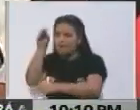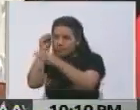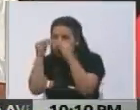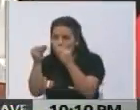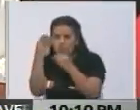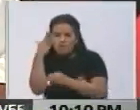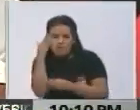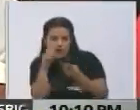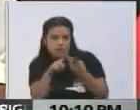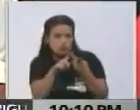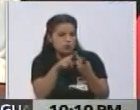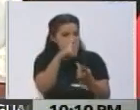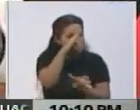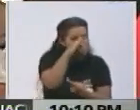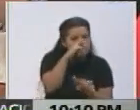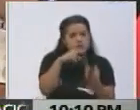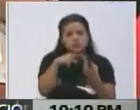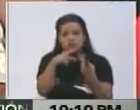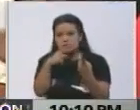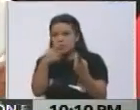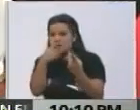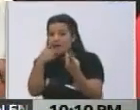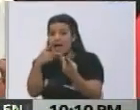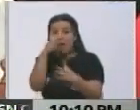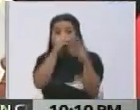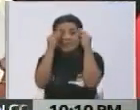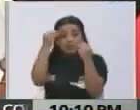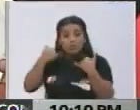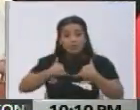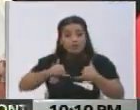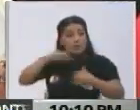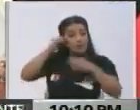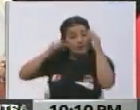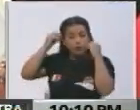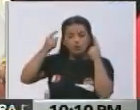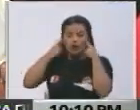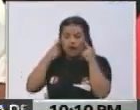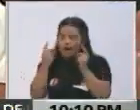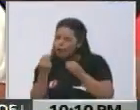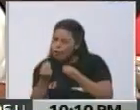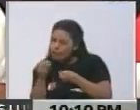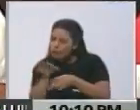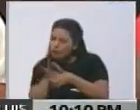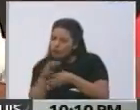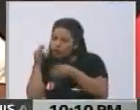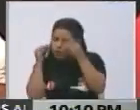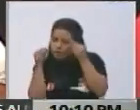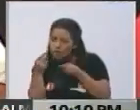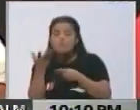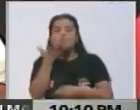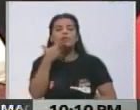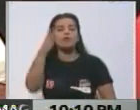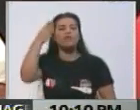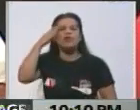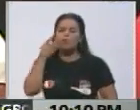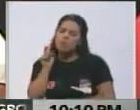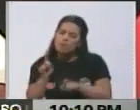de ser, y lo primero es alfabetizarnos, ¿eh? Conocer cómo funciona Facebook.